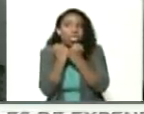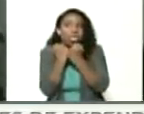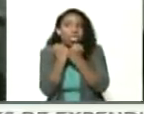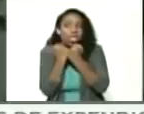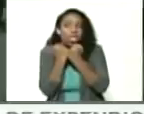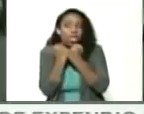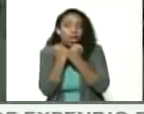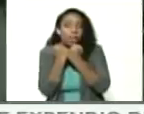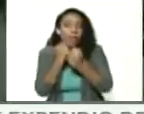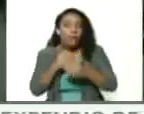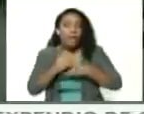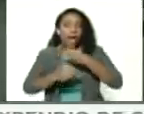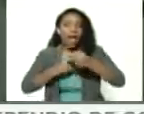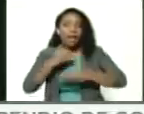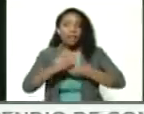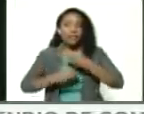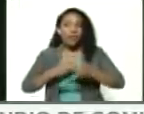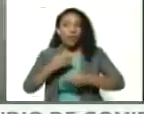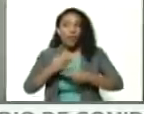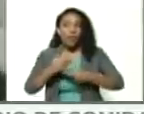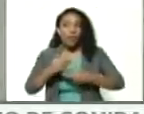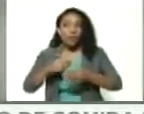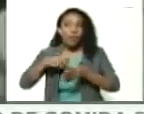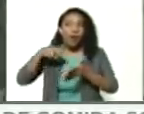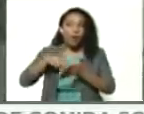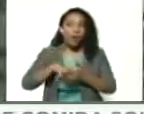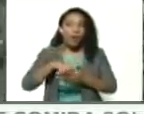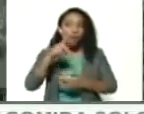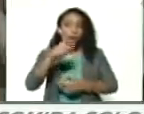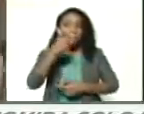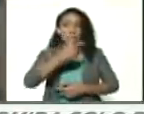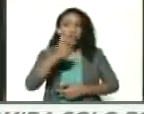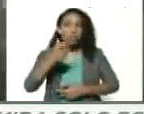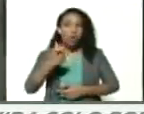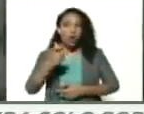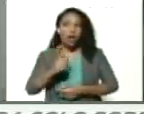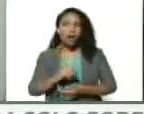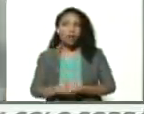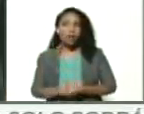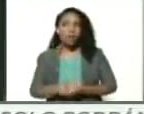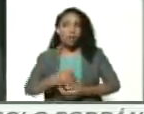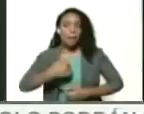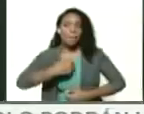había producido con la rodilla una persona,